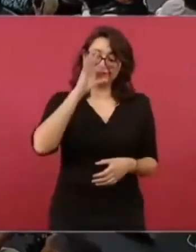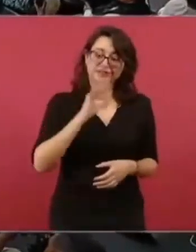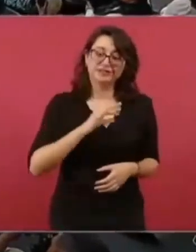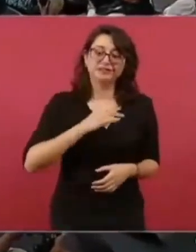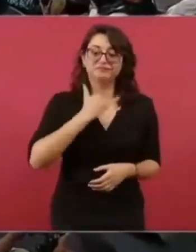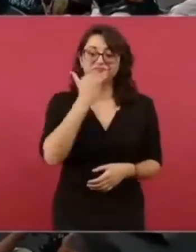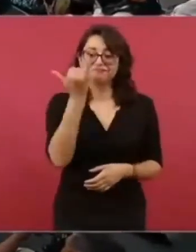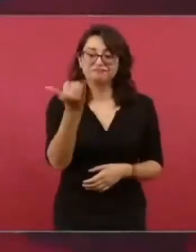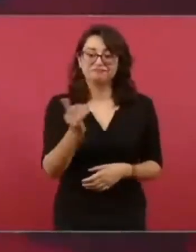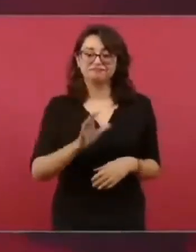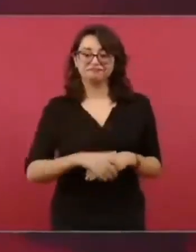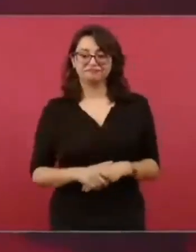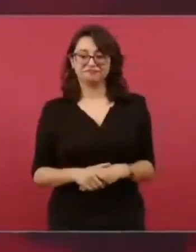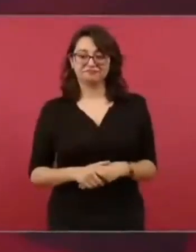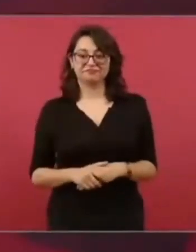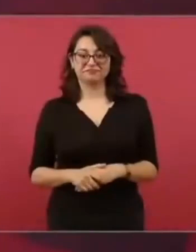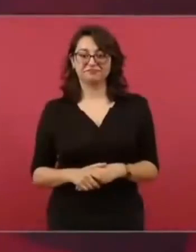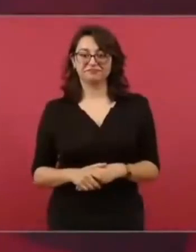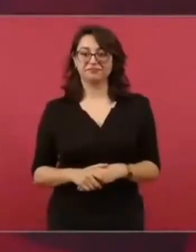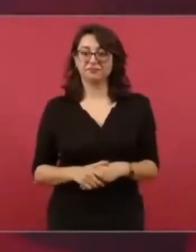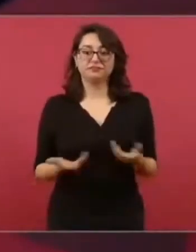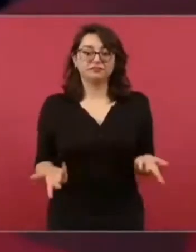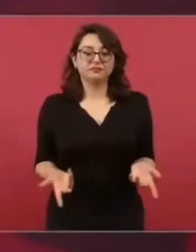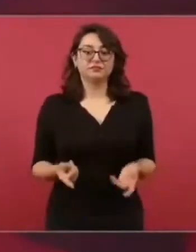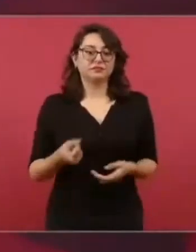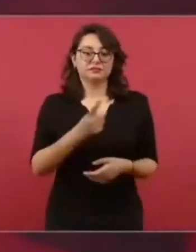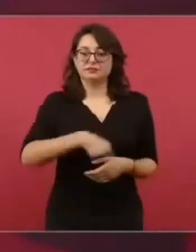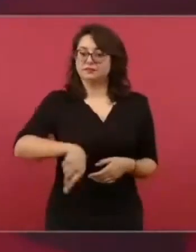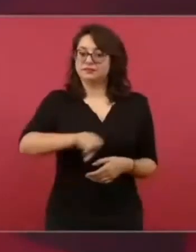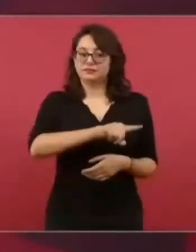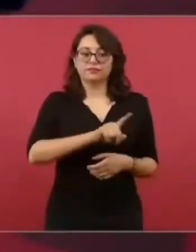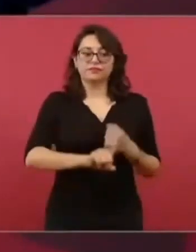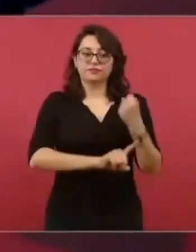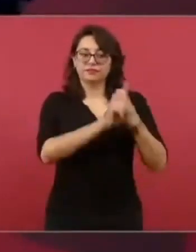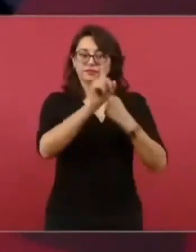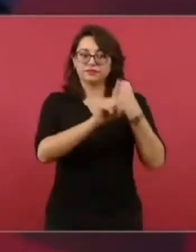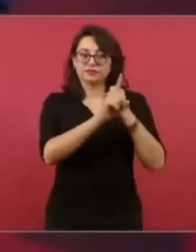Pero así, nado sincronizado, todos